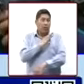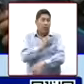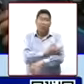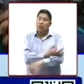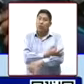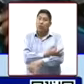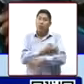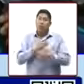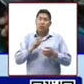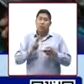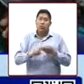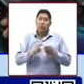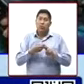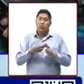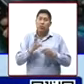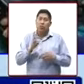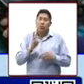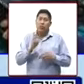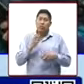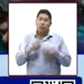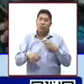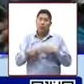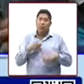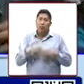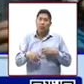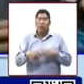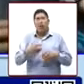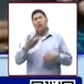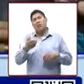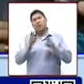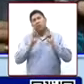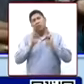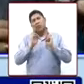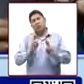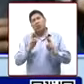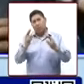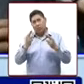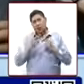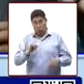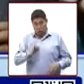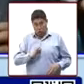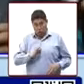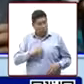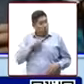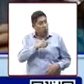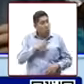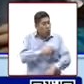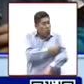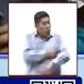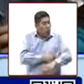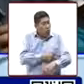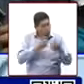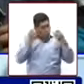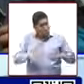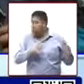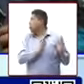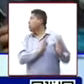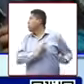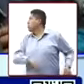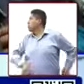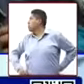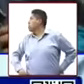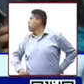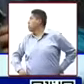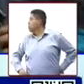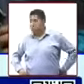destrabó ese punto número 6 que era el complicado por ahí? Respetando, ¿no? Respetando. O sea, yo no puedo decir a un dirigente, no quiero reunirme con fulano o